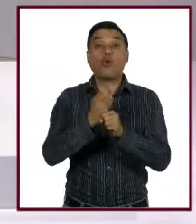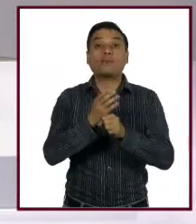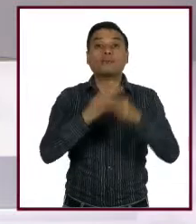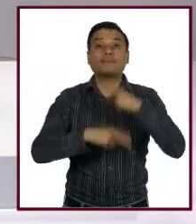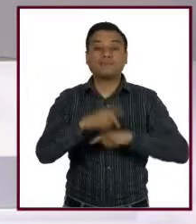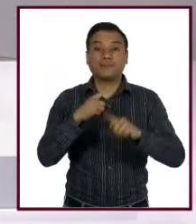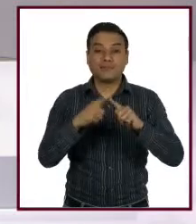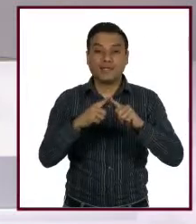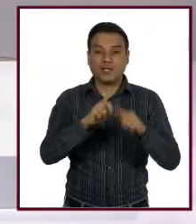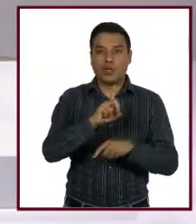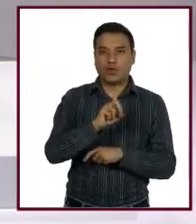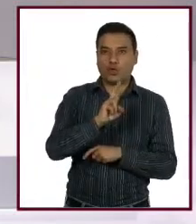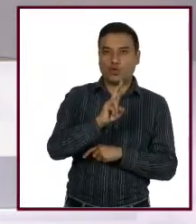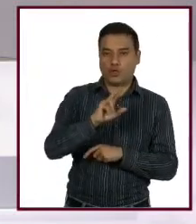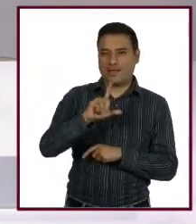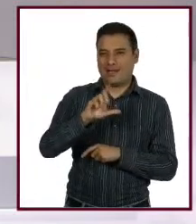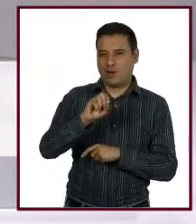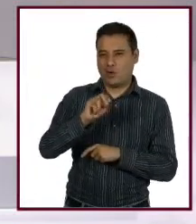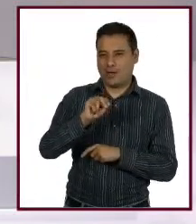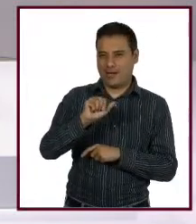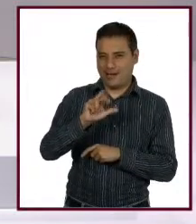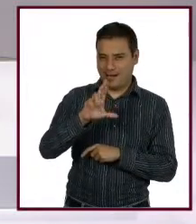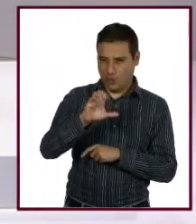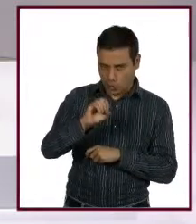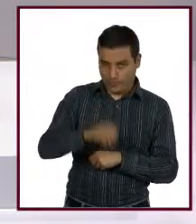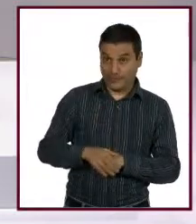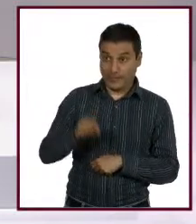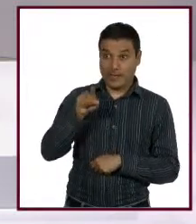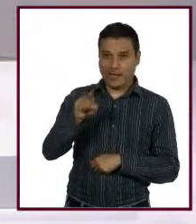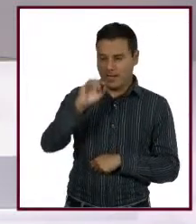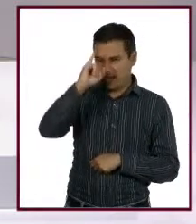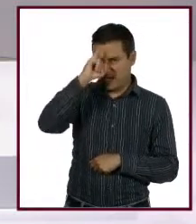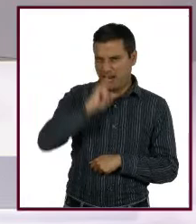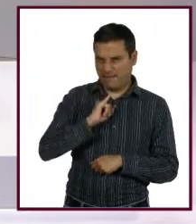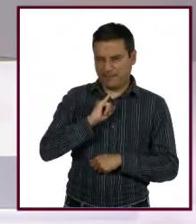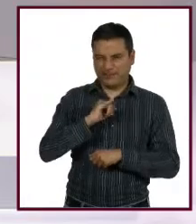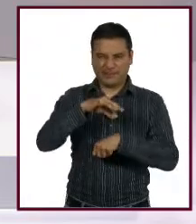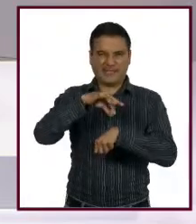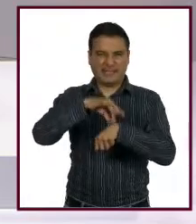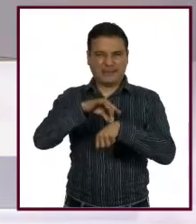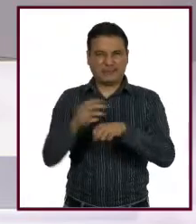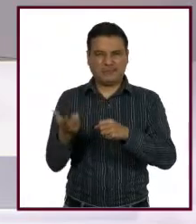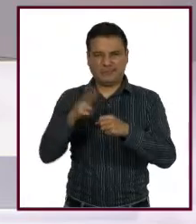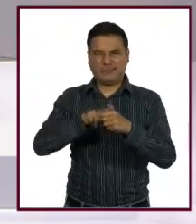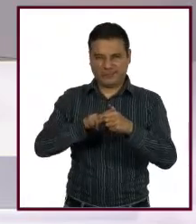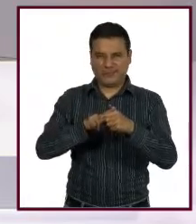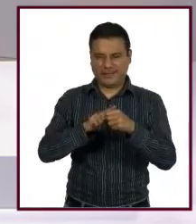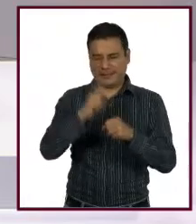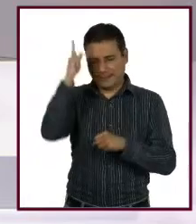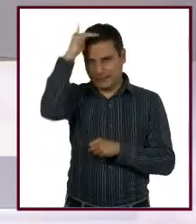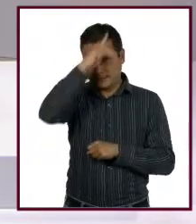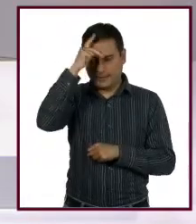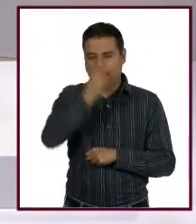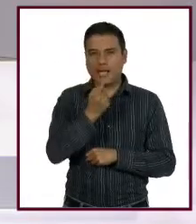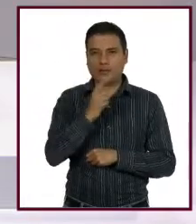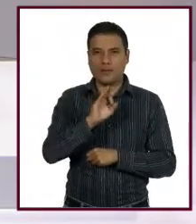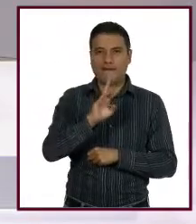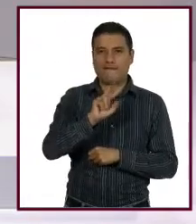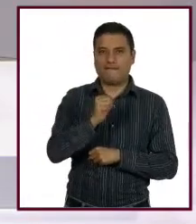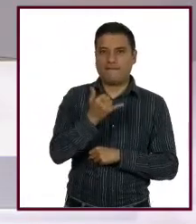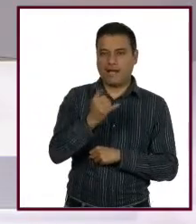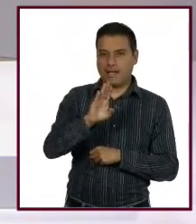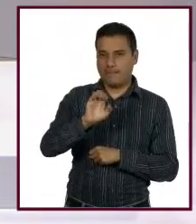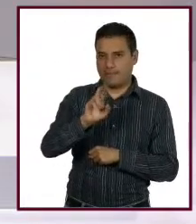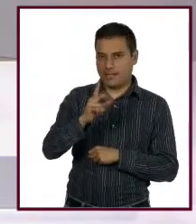acompaña el doctor Leonardo Arturo Biguri Sandoval. Él es jefe de la Clínica de Patología Dual del Hospital Psiquiátrico Fray